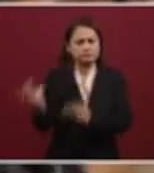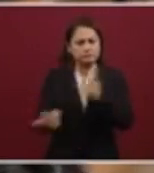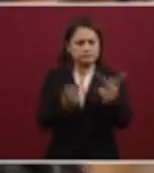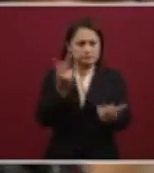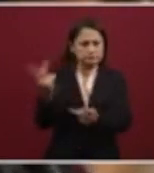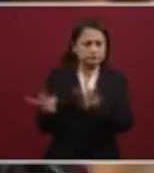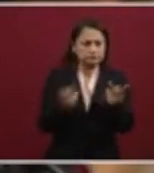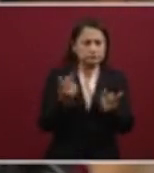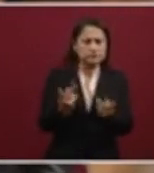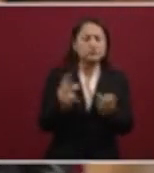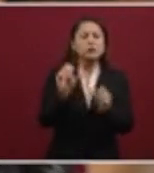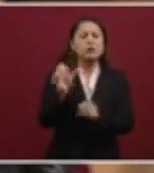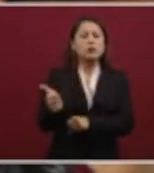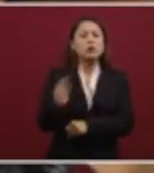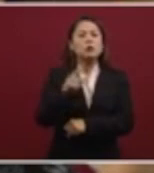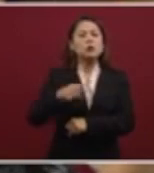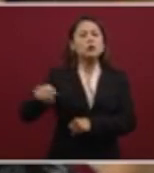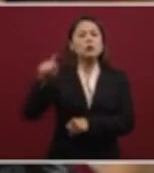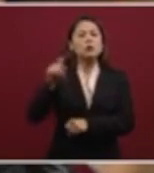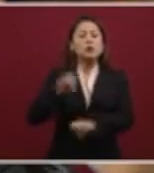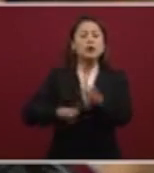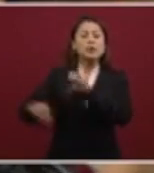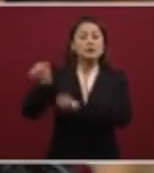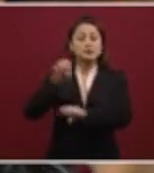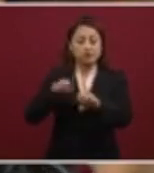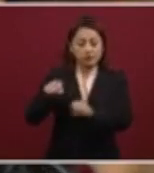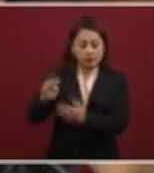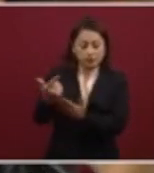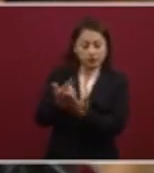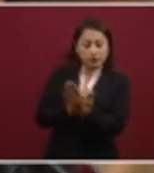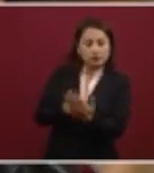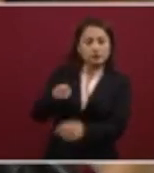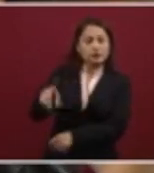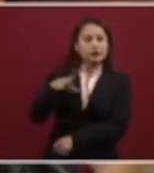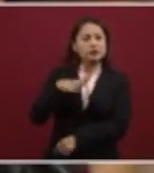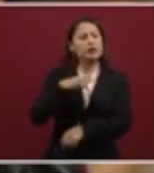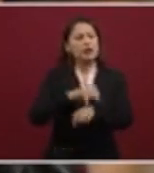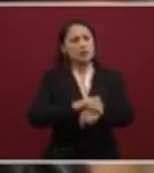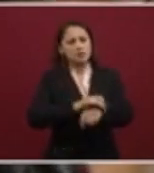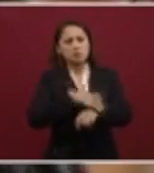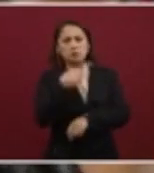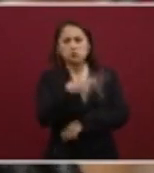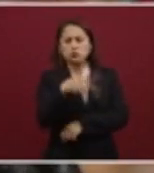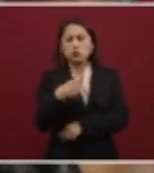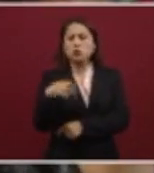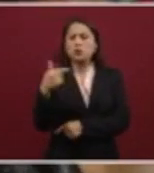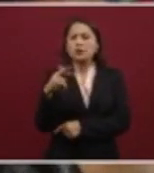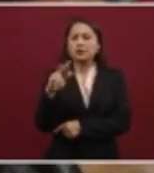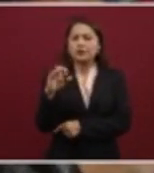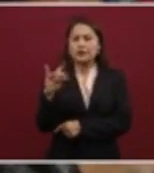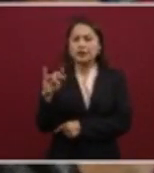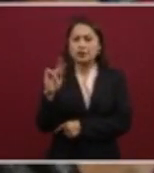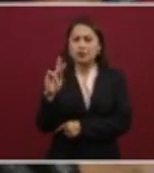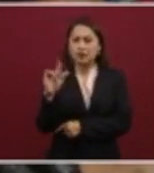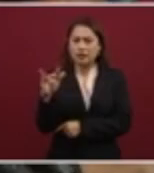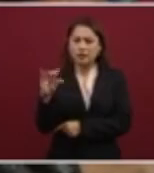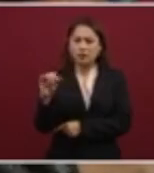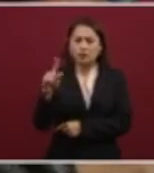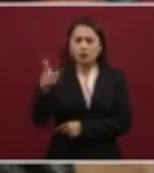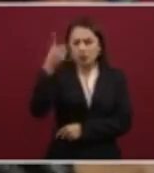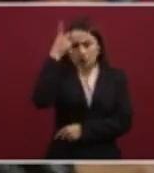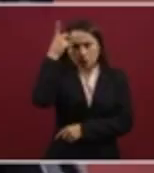empresariales, donde figuran amigos de usted, Bernardo Gómez de Televisa, Ricardo Salinas Pliego, dueño de TV